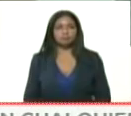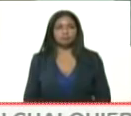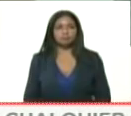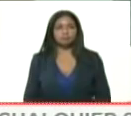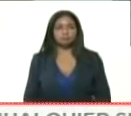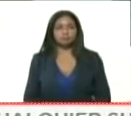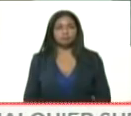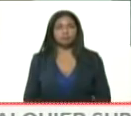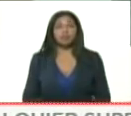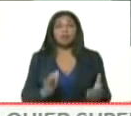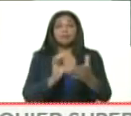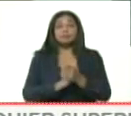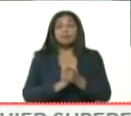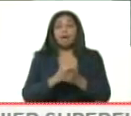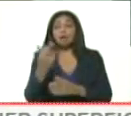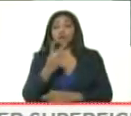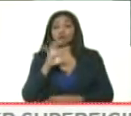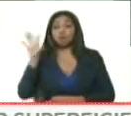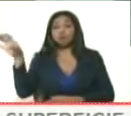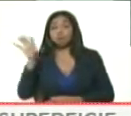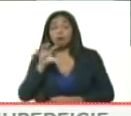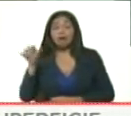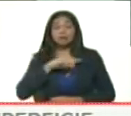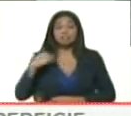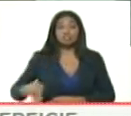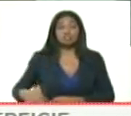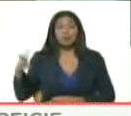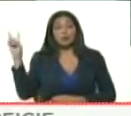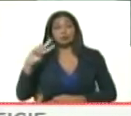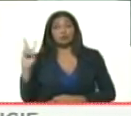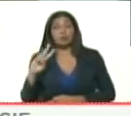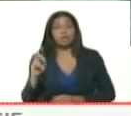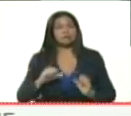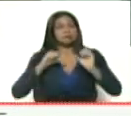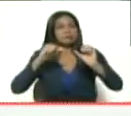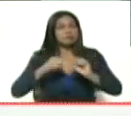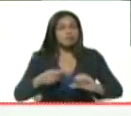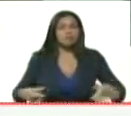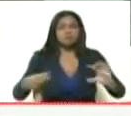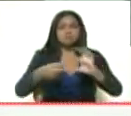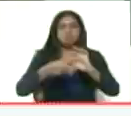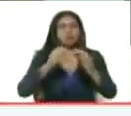La amistad entre los dos países va a existir permanentemente.